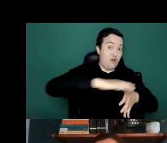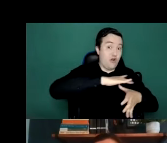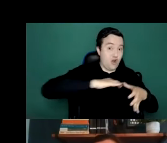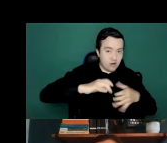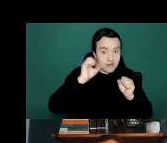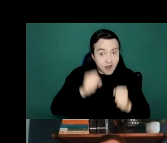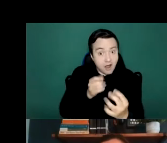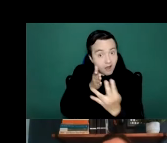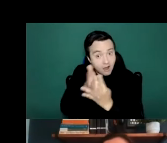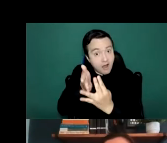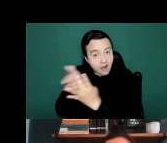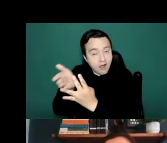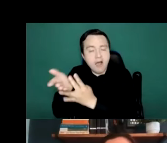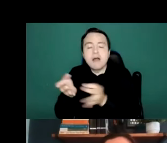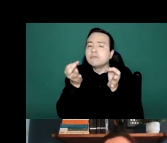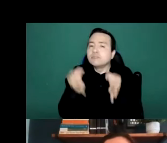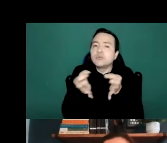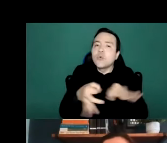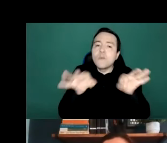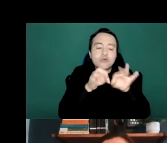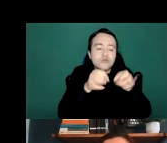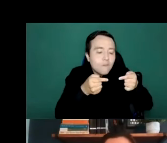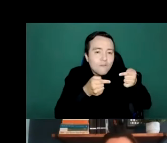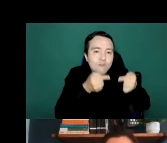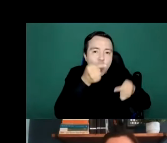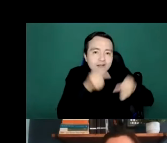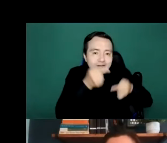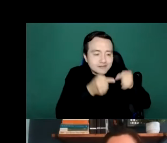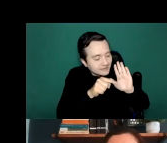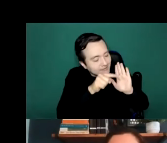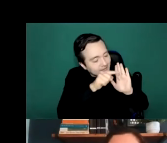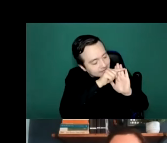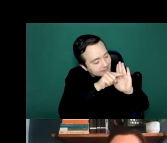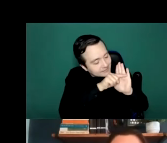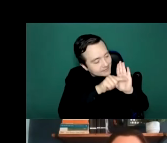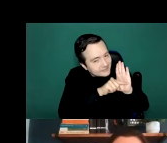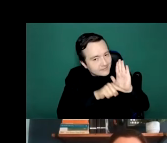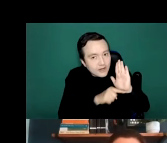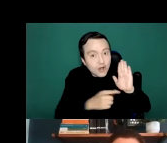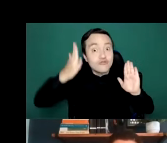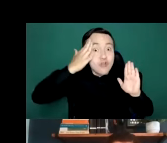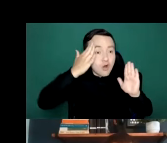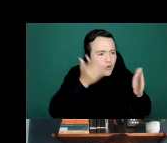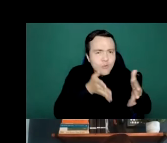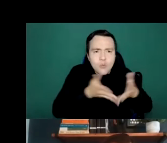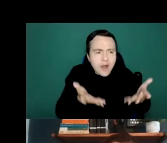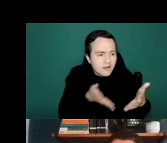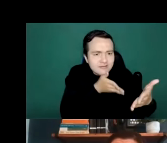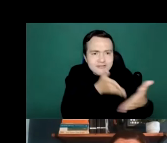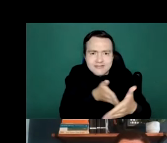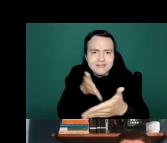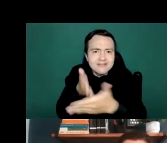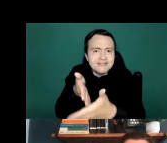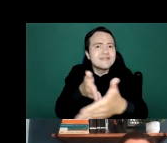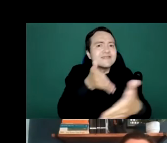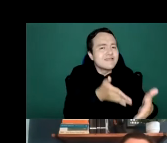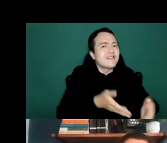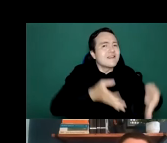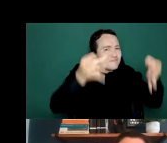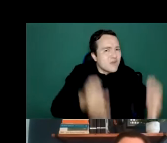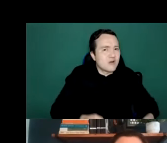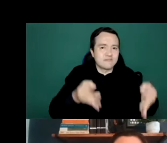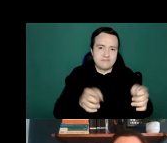que las distintas políticas estén abordando cada una de las barreras de acceso que se experimentan por parte de la población.